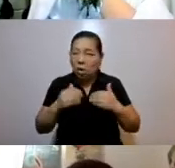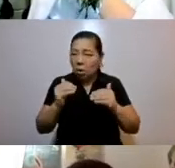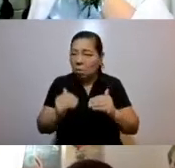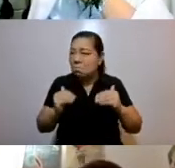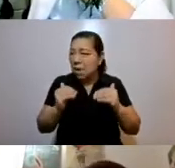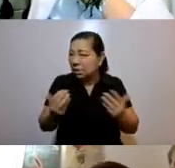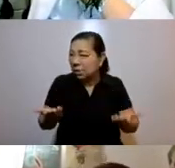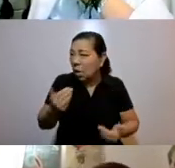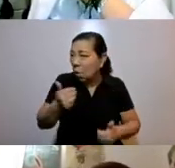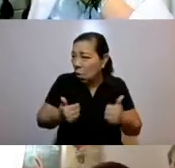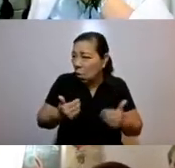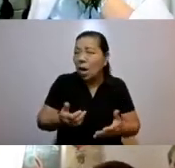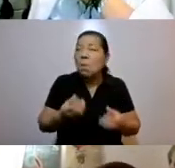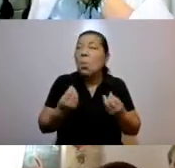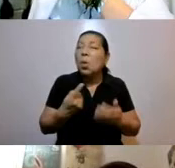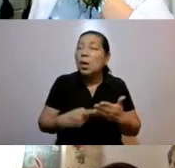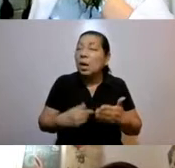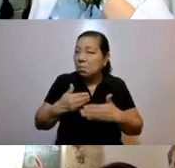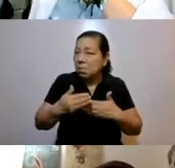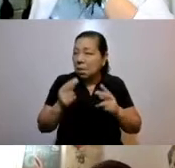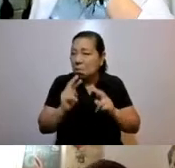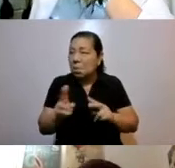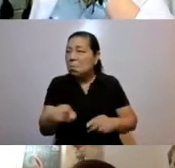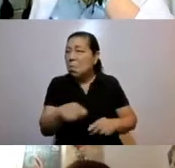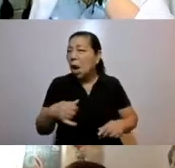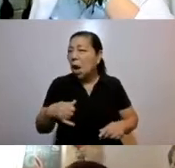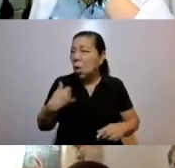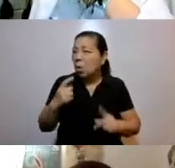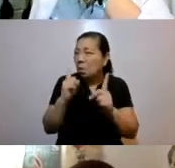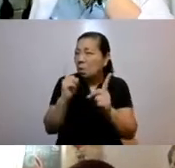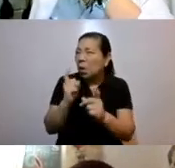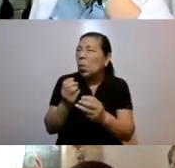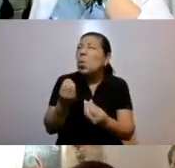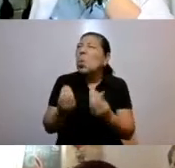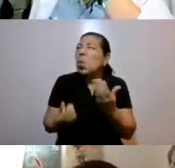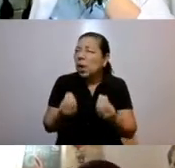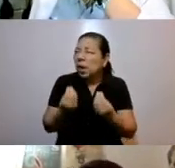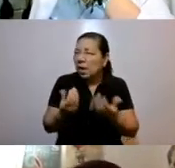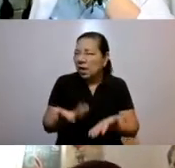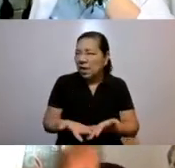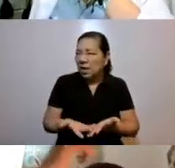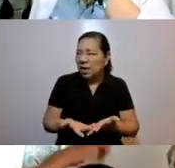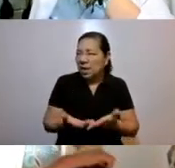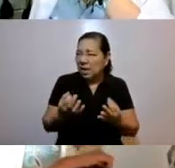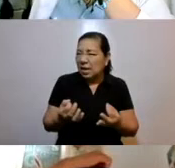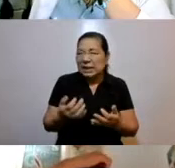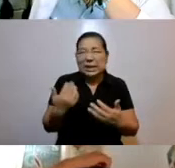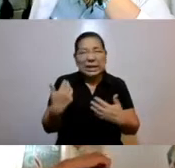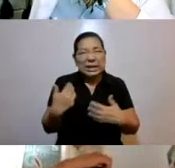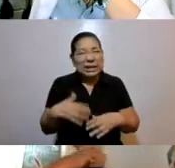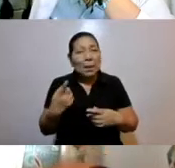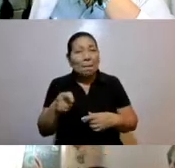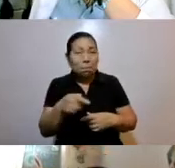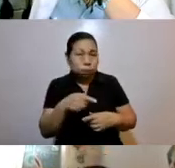ejemplo? ¿Por qué cada vez vemos más jóvenes en consulta? ¿Y por qué a veces son verdaderas pesadillas para